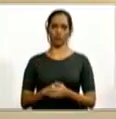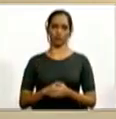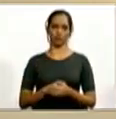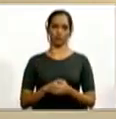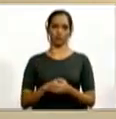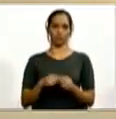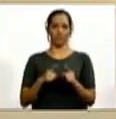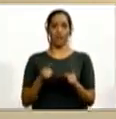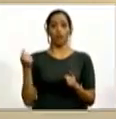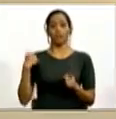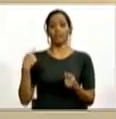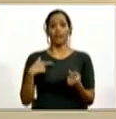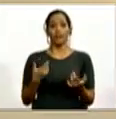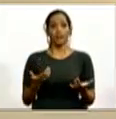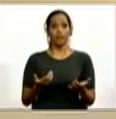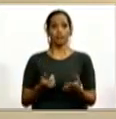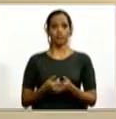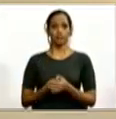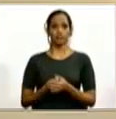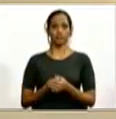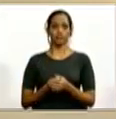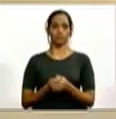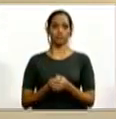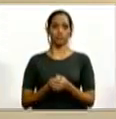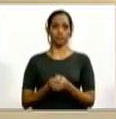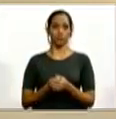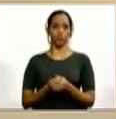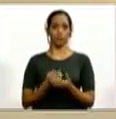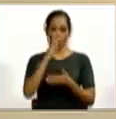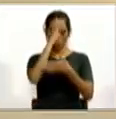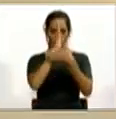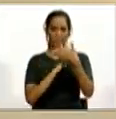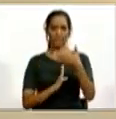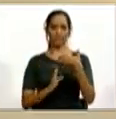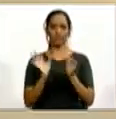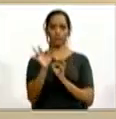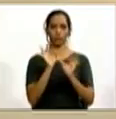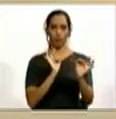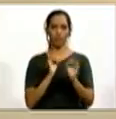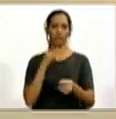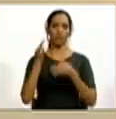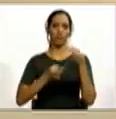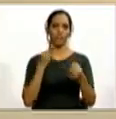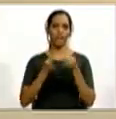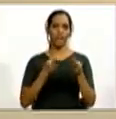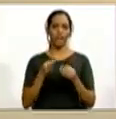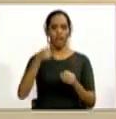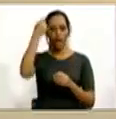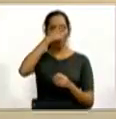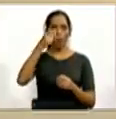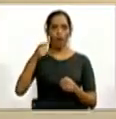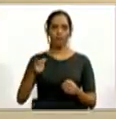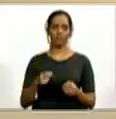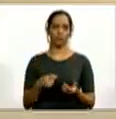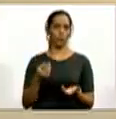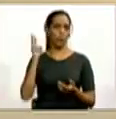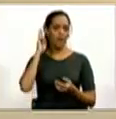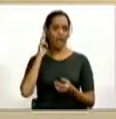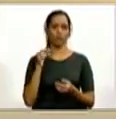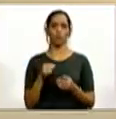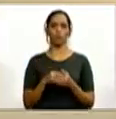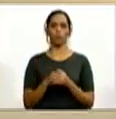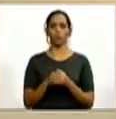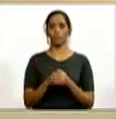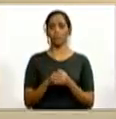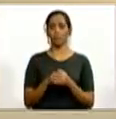opinión ahí, pero tienen que tomarlo con humildad y tomar acciones, o explicarle a la población por radio, por televisión, por el